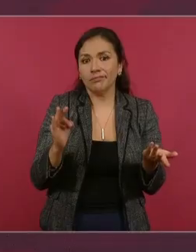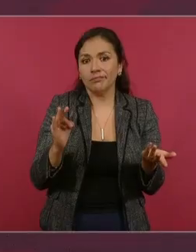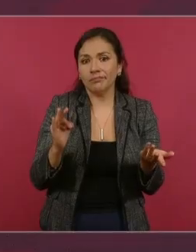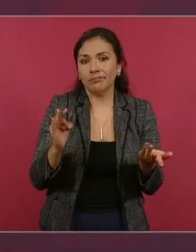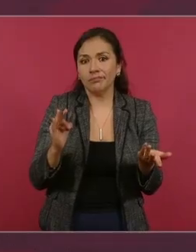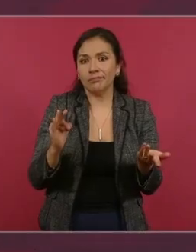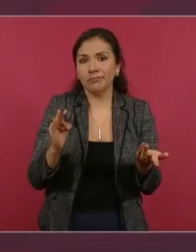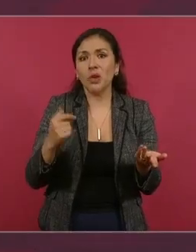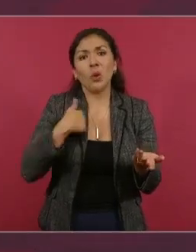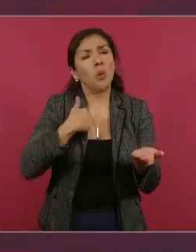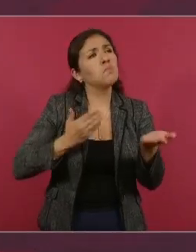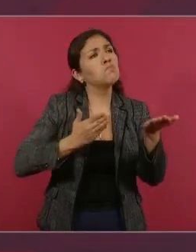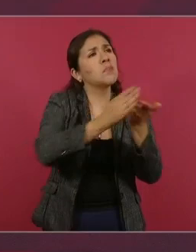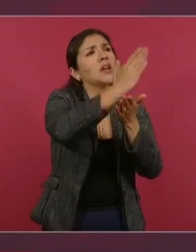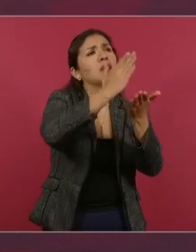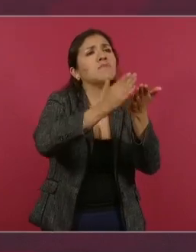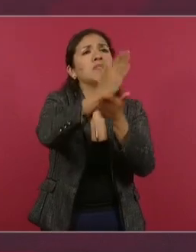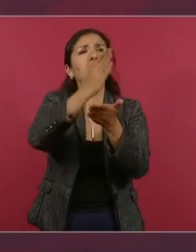queriéndonos meter